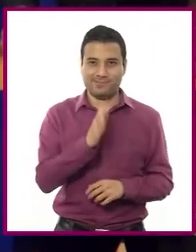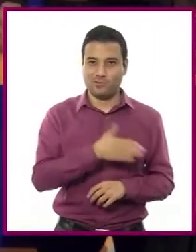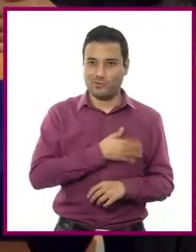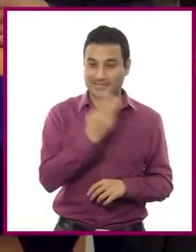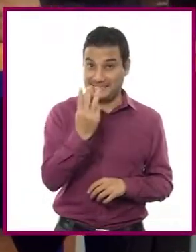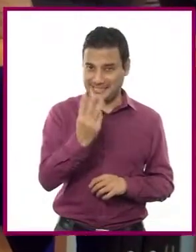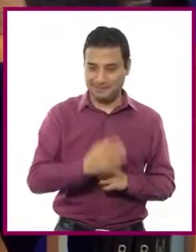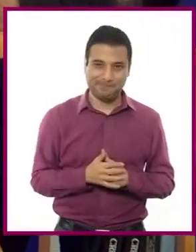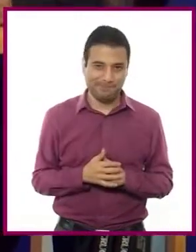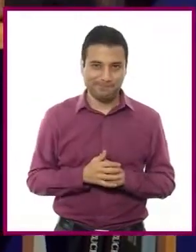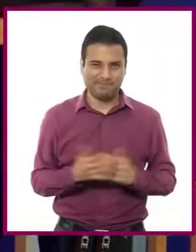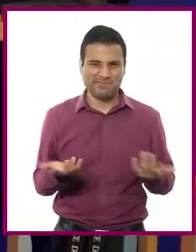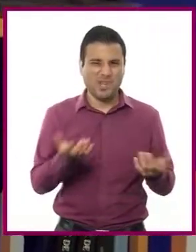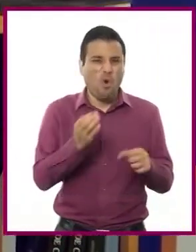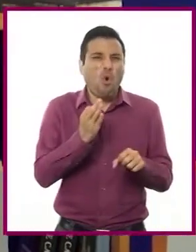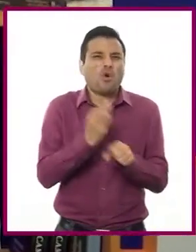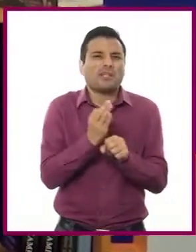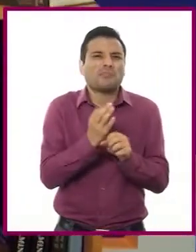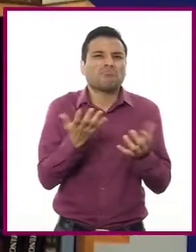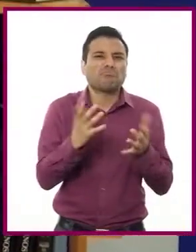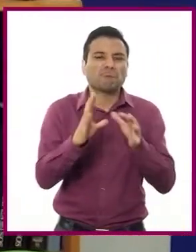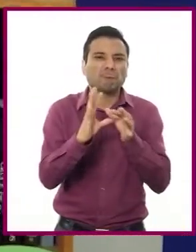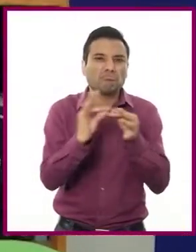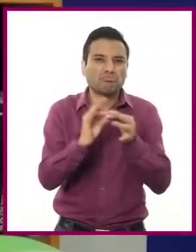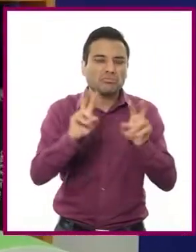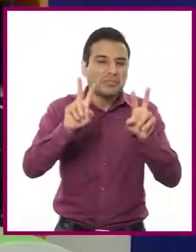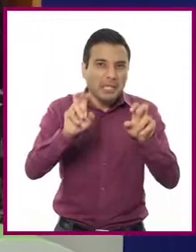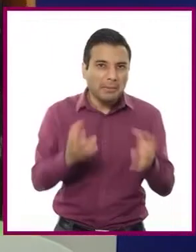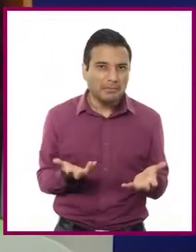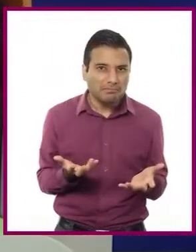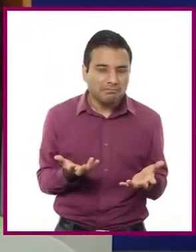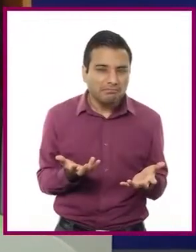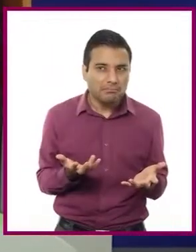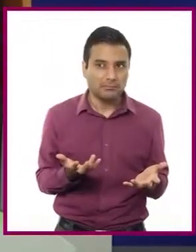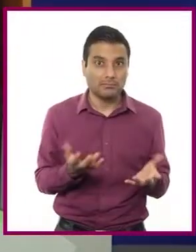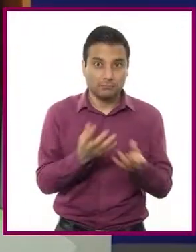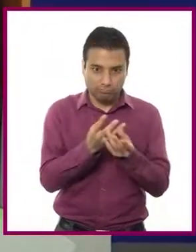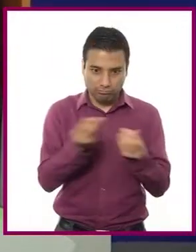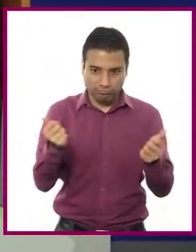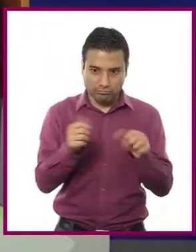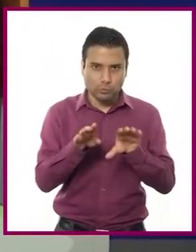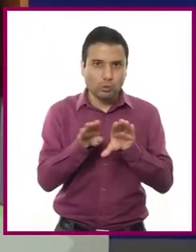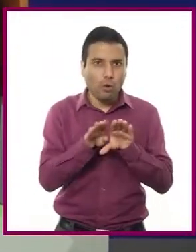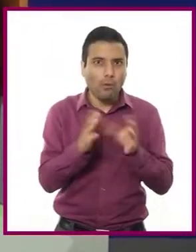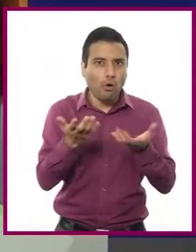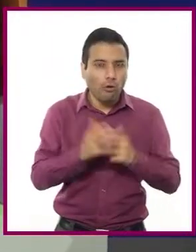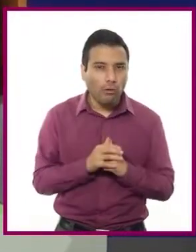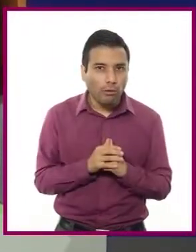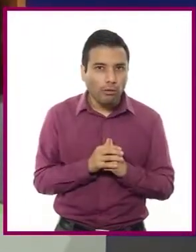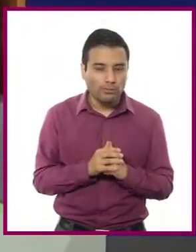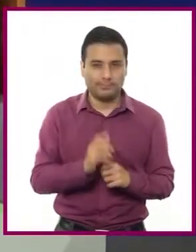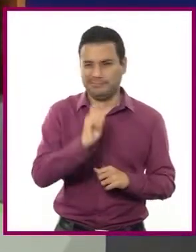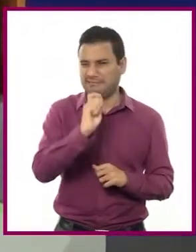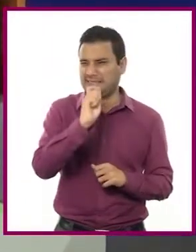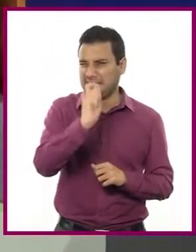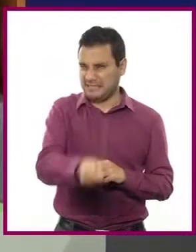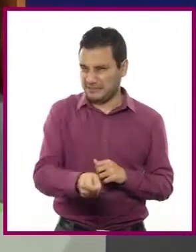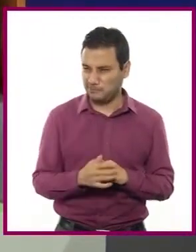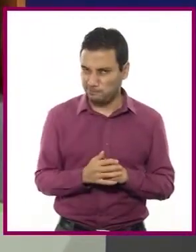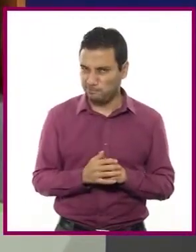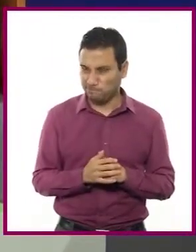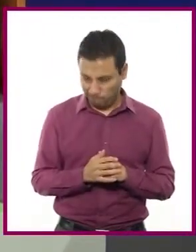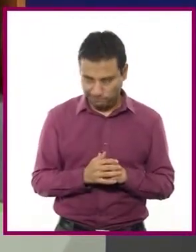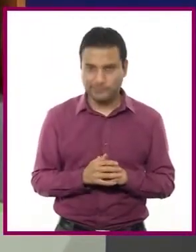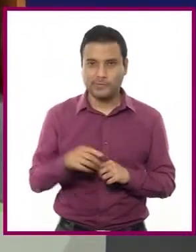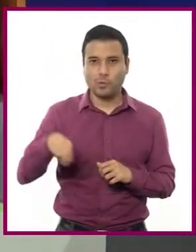3. En esta sesión hablaremos sobre cómo lo resolvemos. Con esto nos referimos a